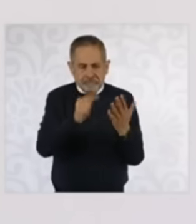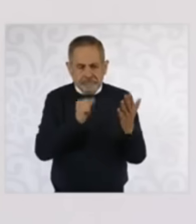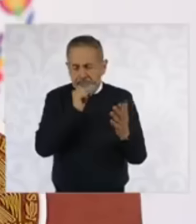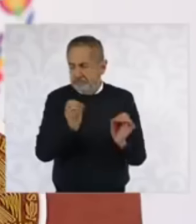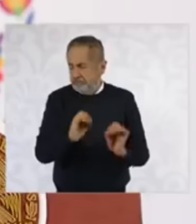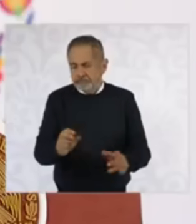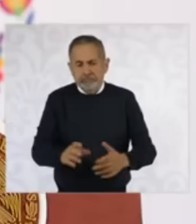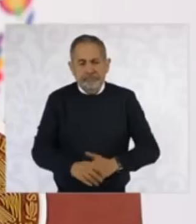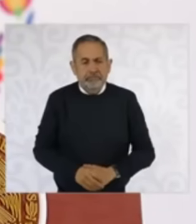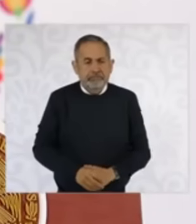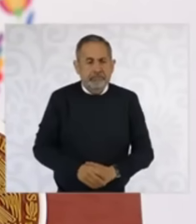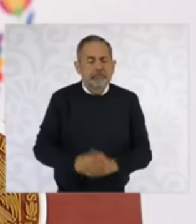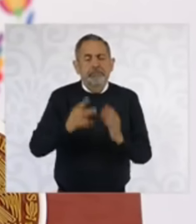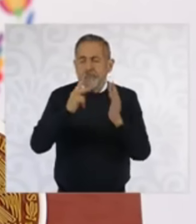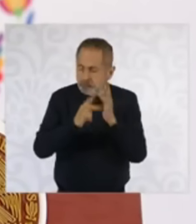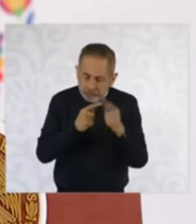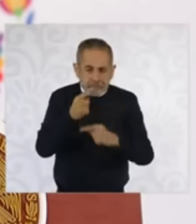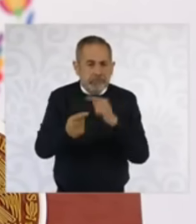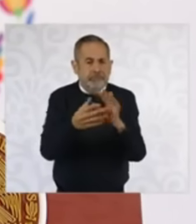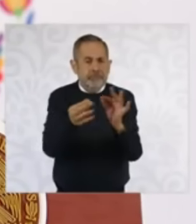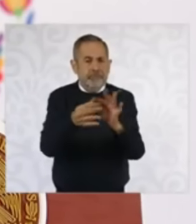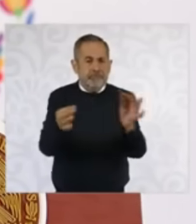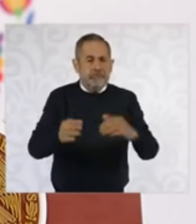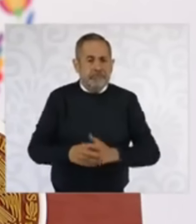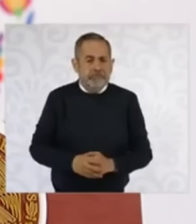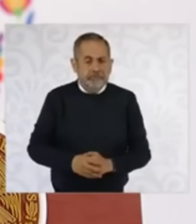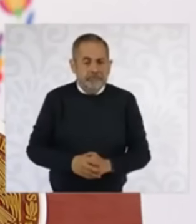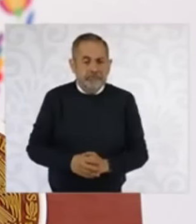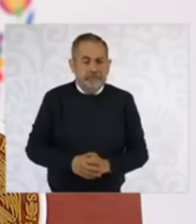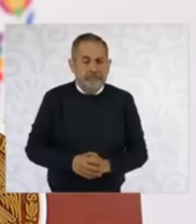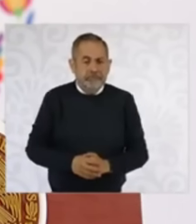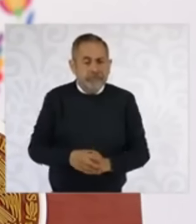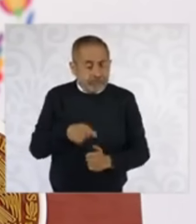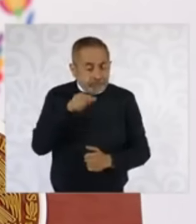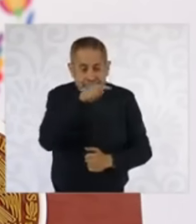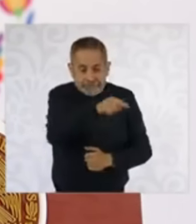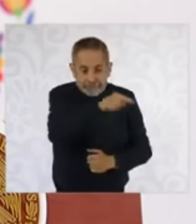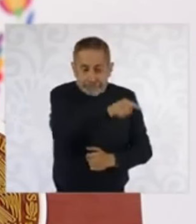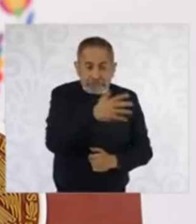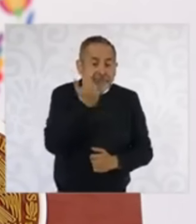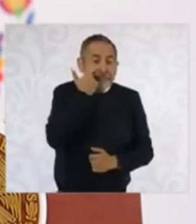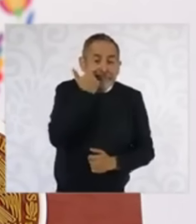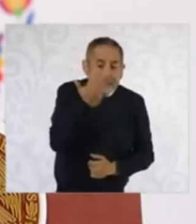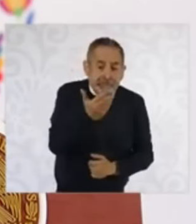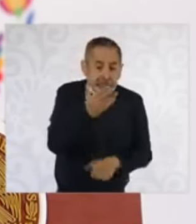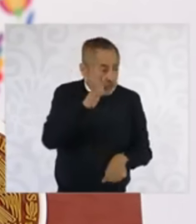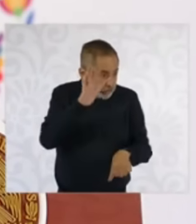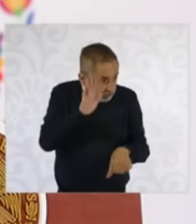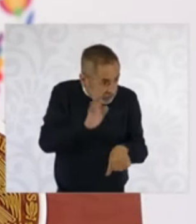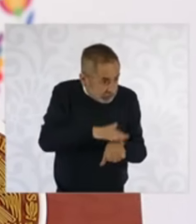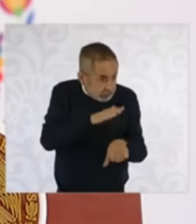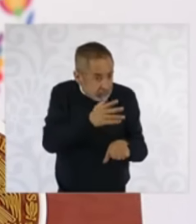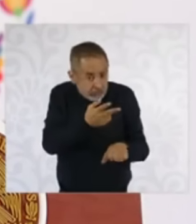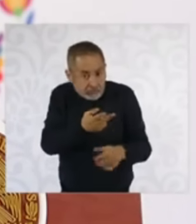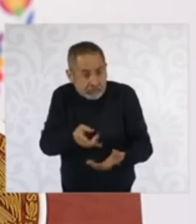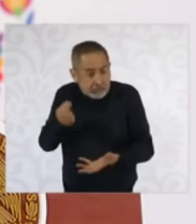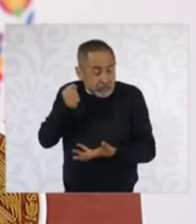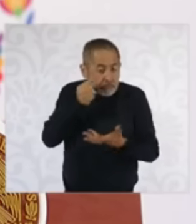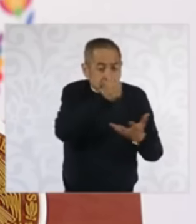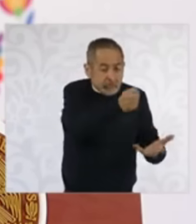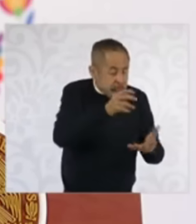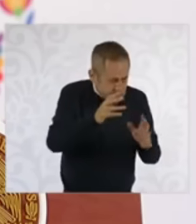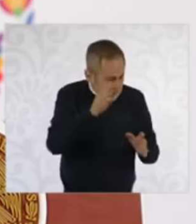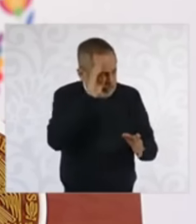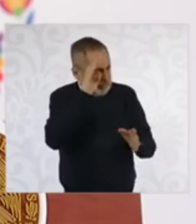enviando lo vuelvo a explicar es más presupuesto en el